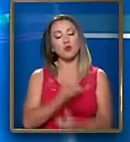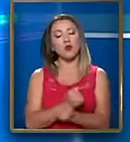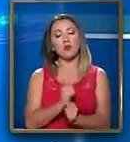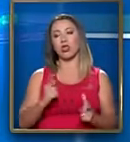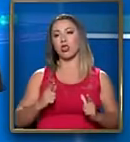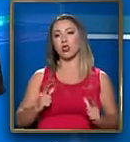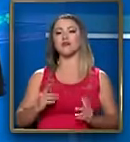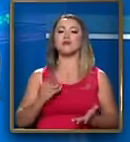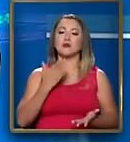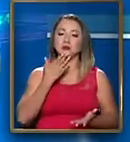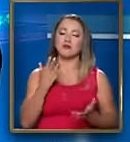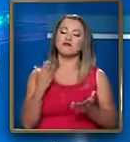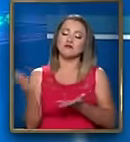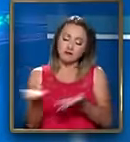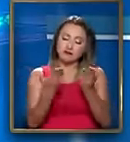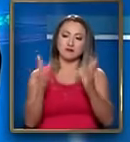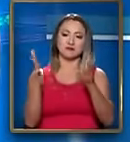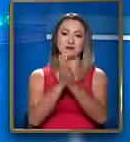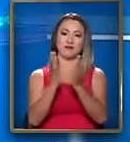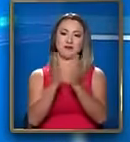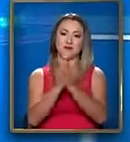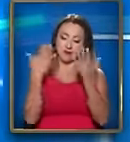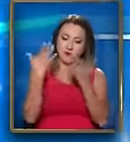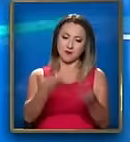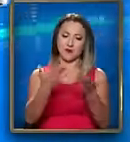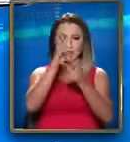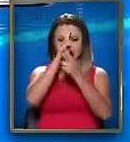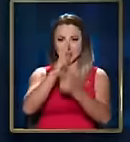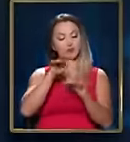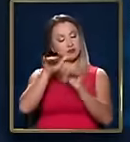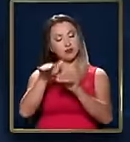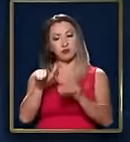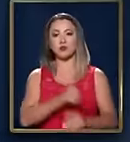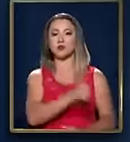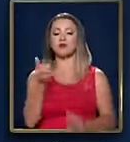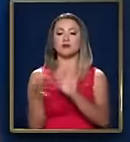y brindarle también ese aplauso para que sigamos haciendo una gran patria.